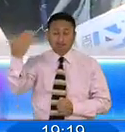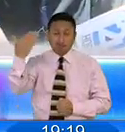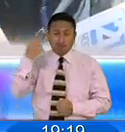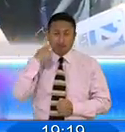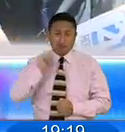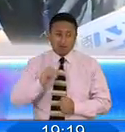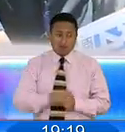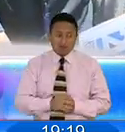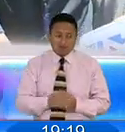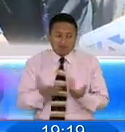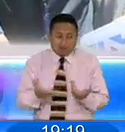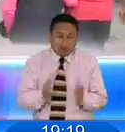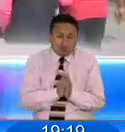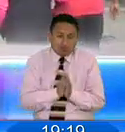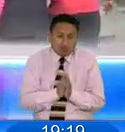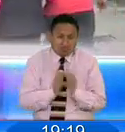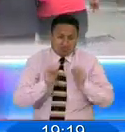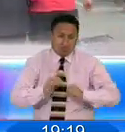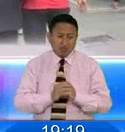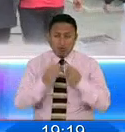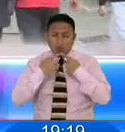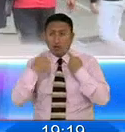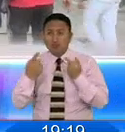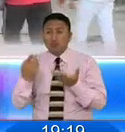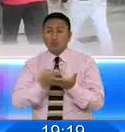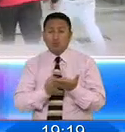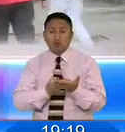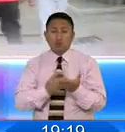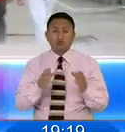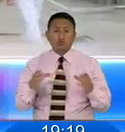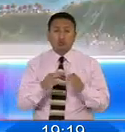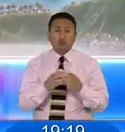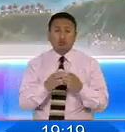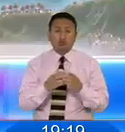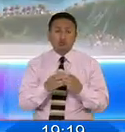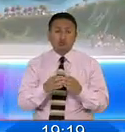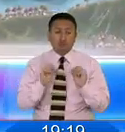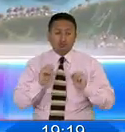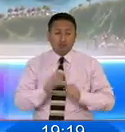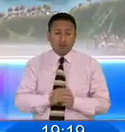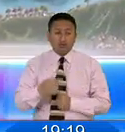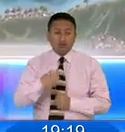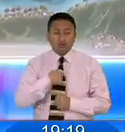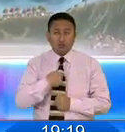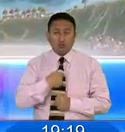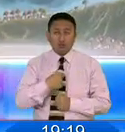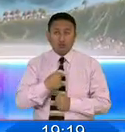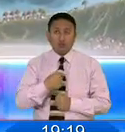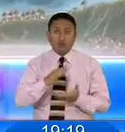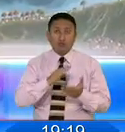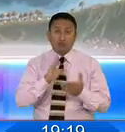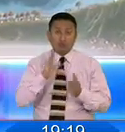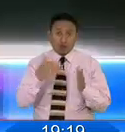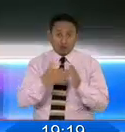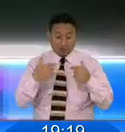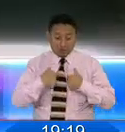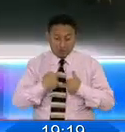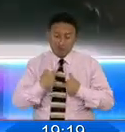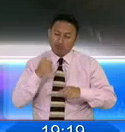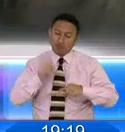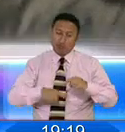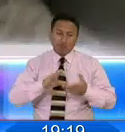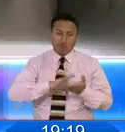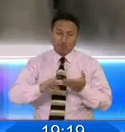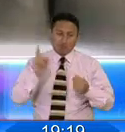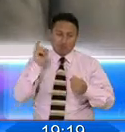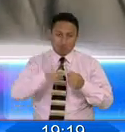vez conocida la petición, convocará una reunión de la comisión de mesa para excusarse al tratarse de un pedido en su contra, pero que también se